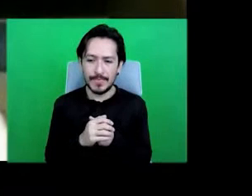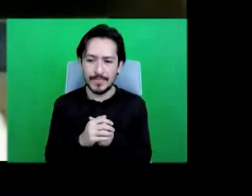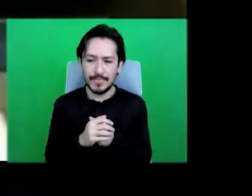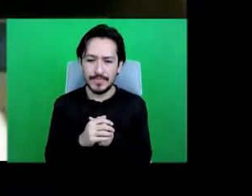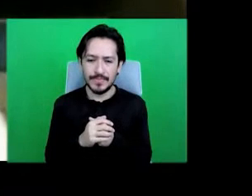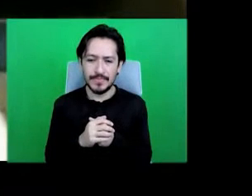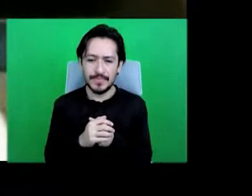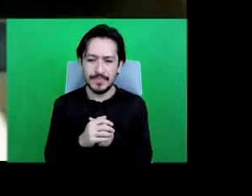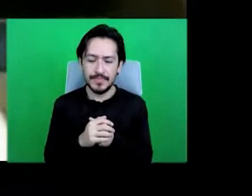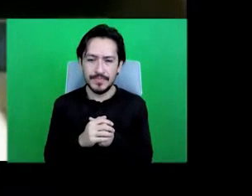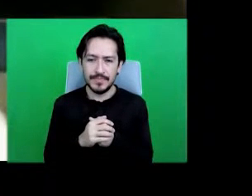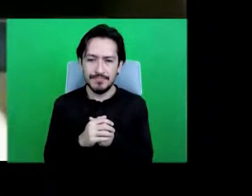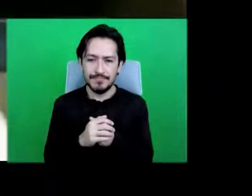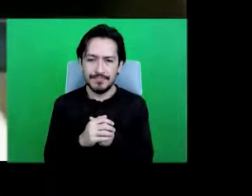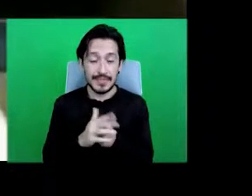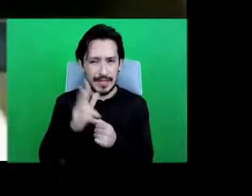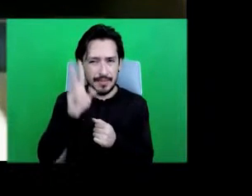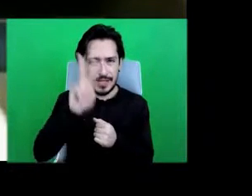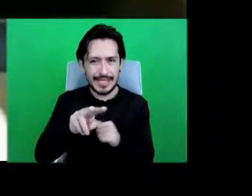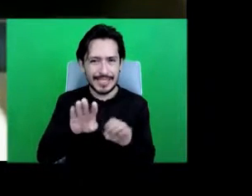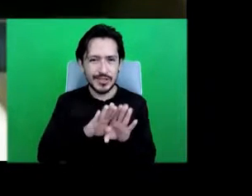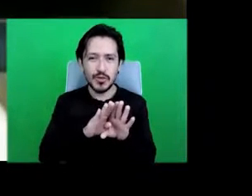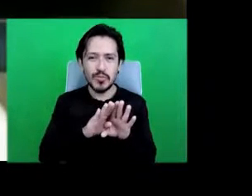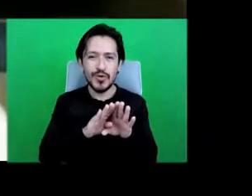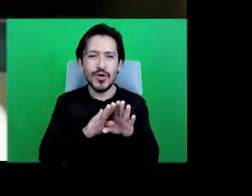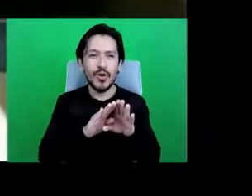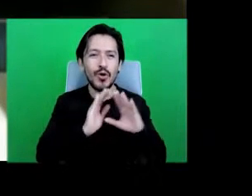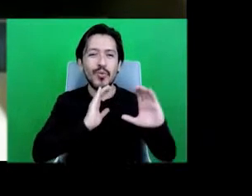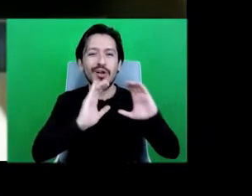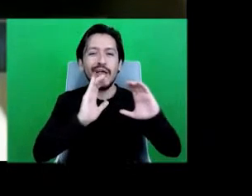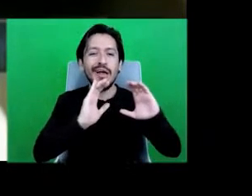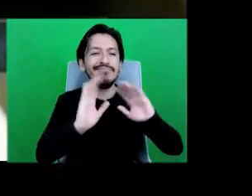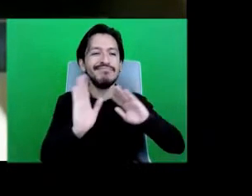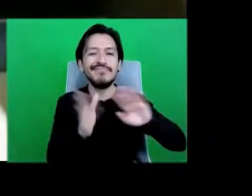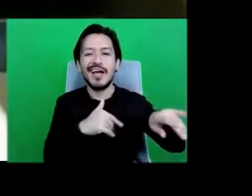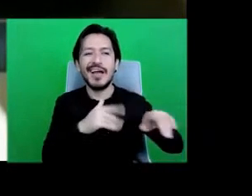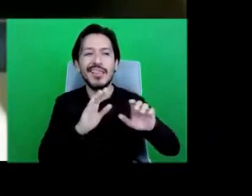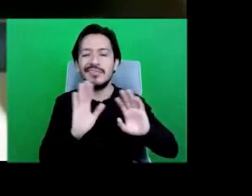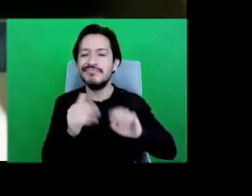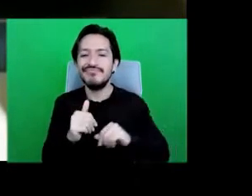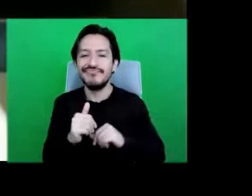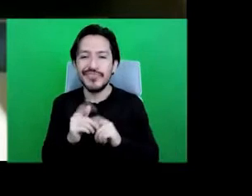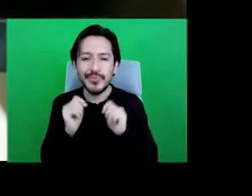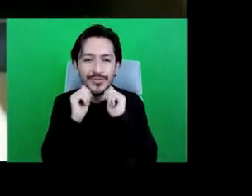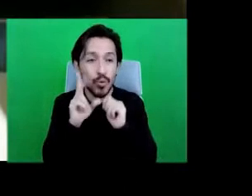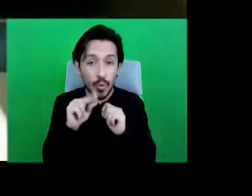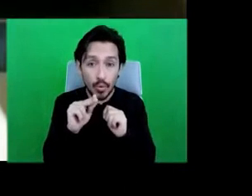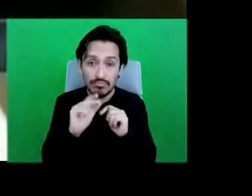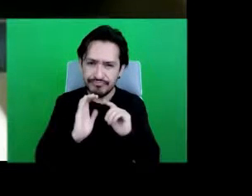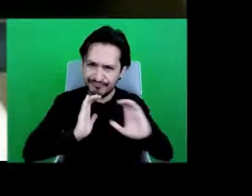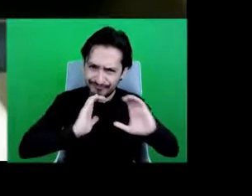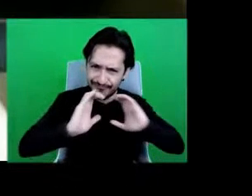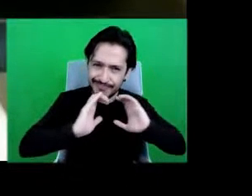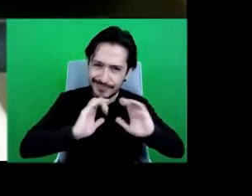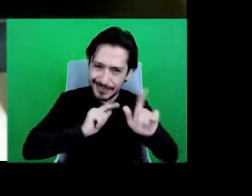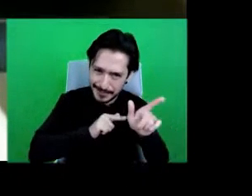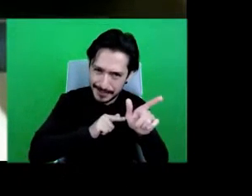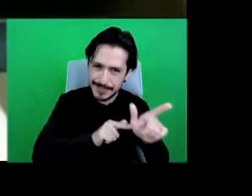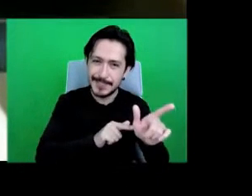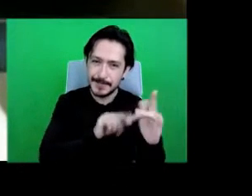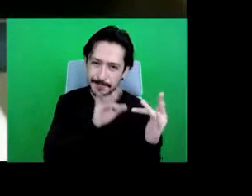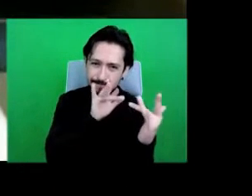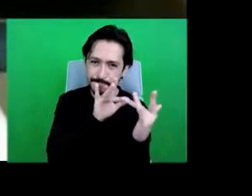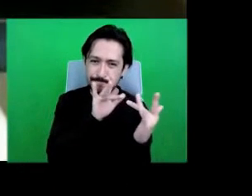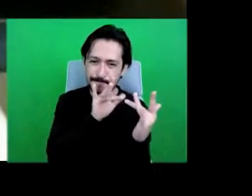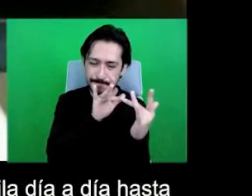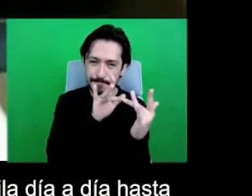no perder esa comunicación, porque esa comunicación nos da aprendizaje y nos da pista hacia dónde